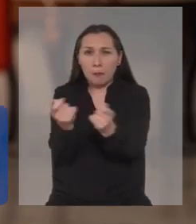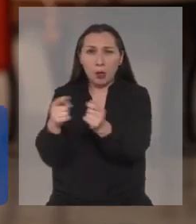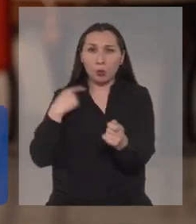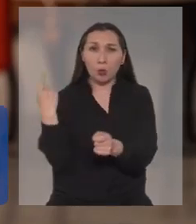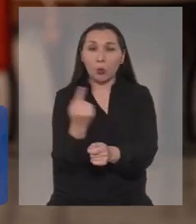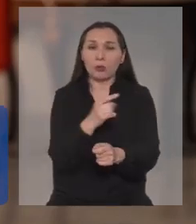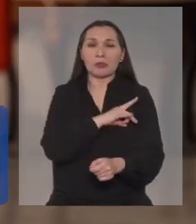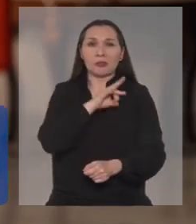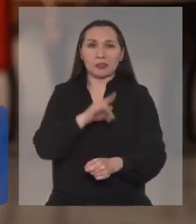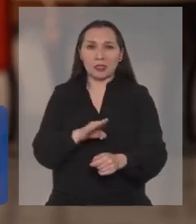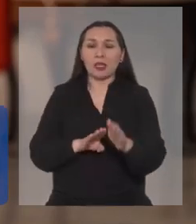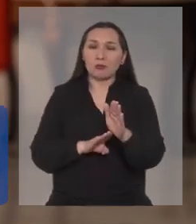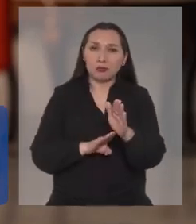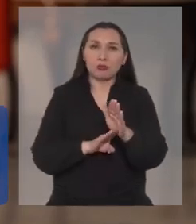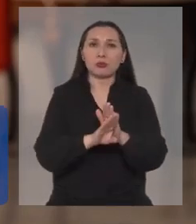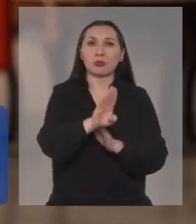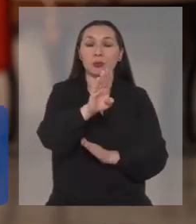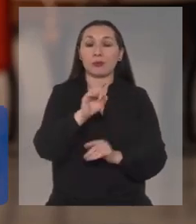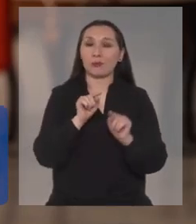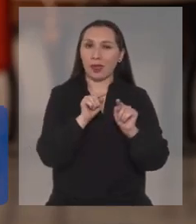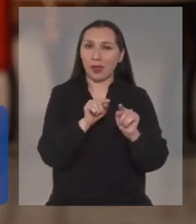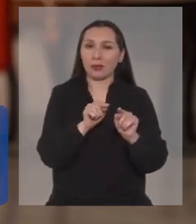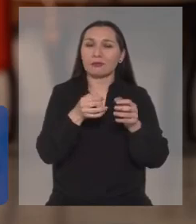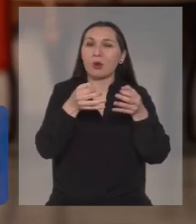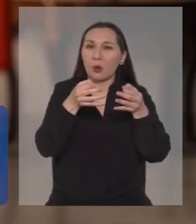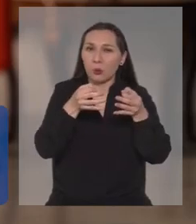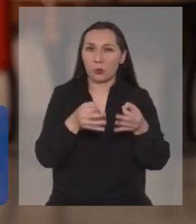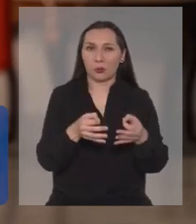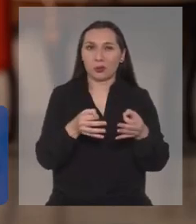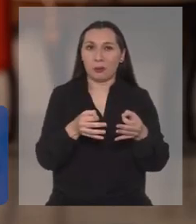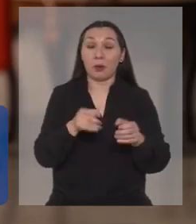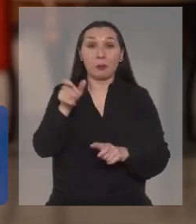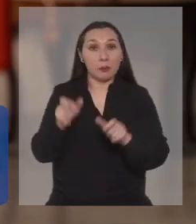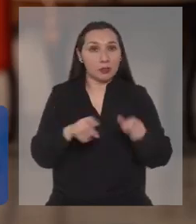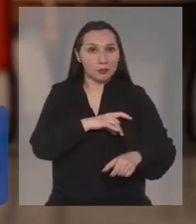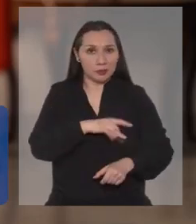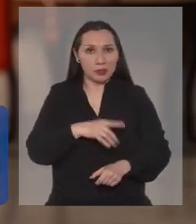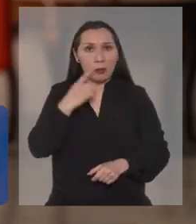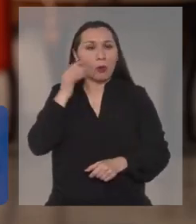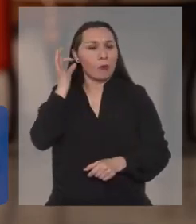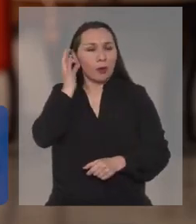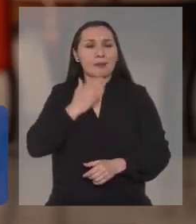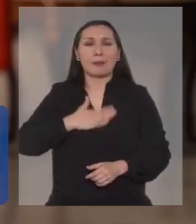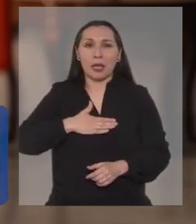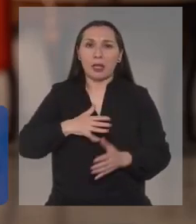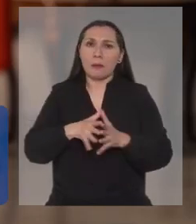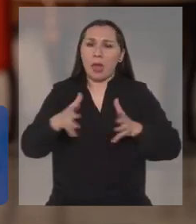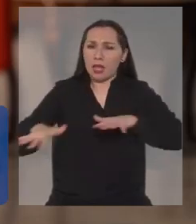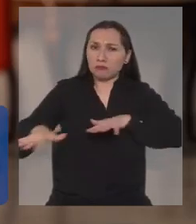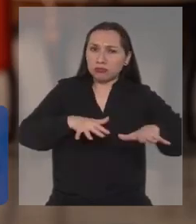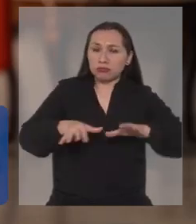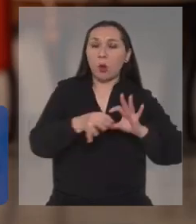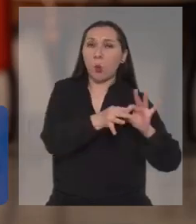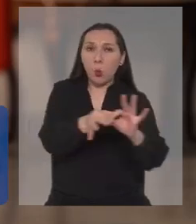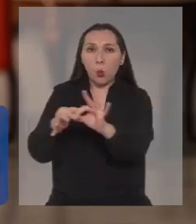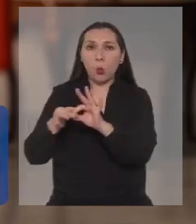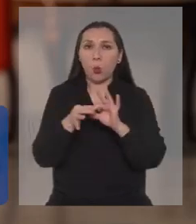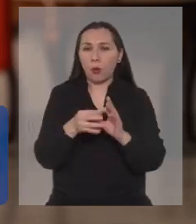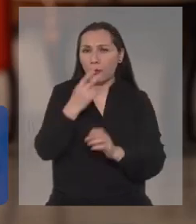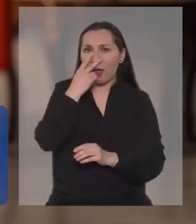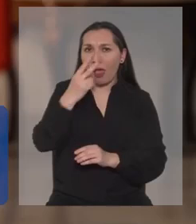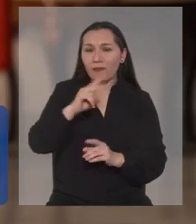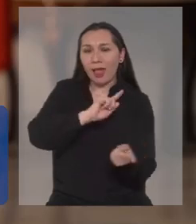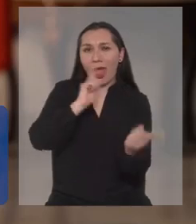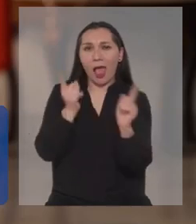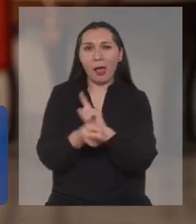chile avanza y es eso justamente lo que los chilenos y las chilenas quieren más acción y unidad para ver